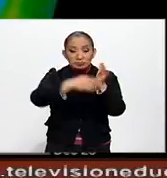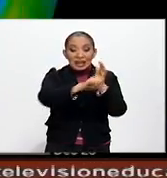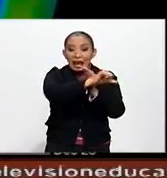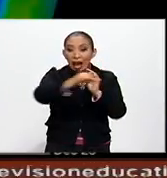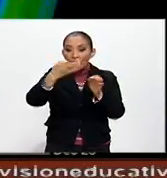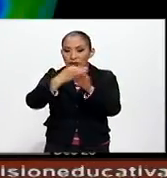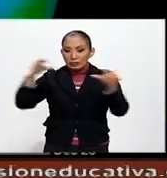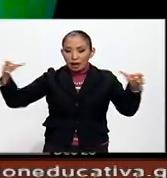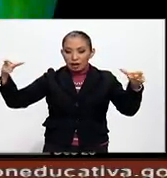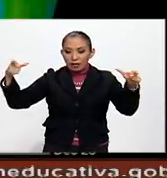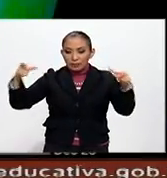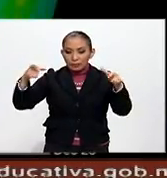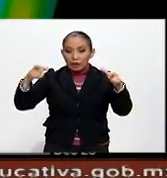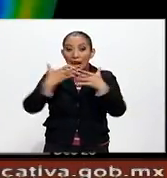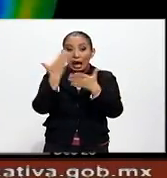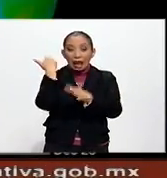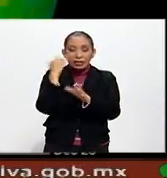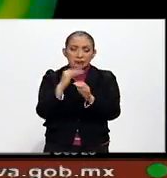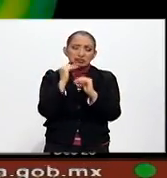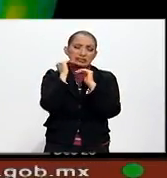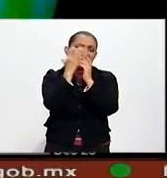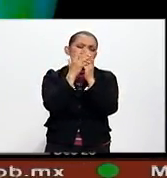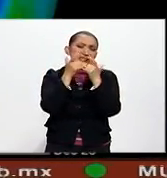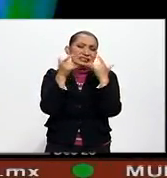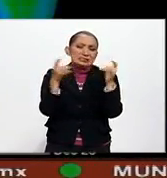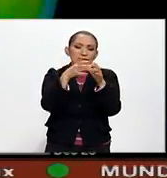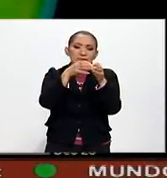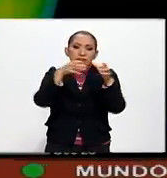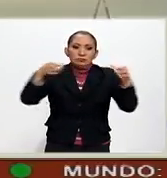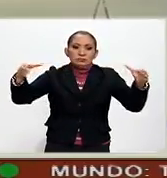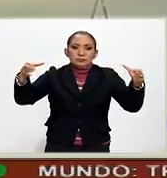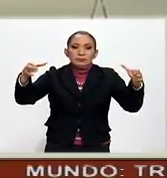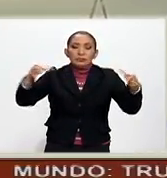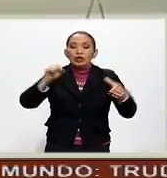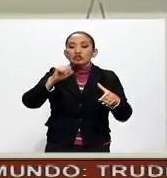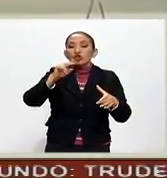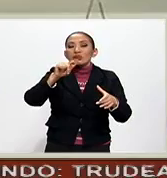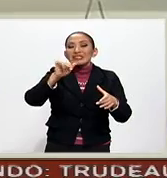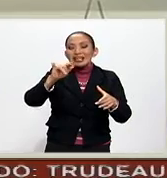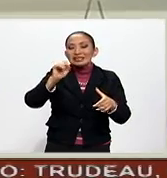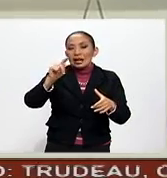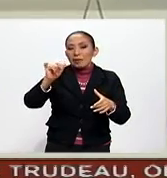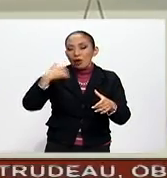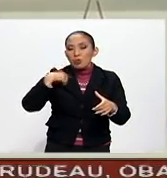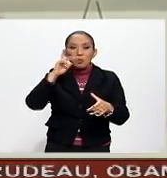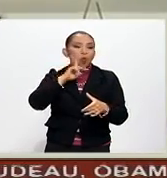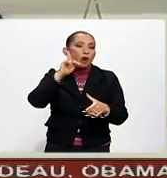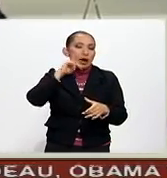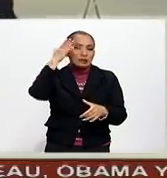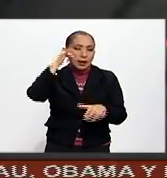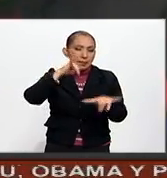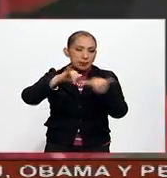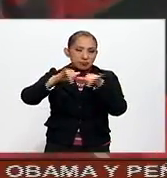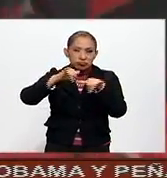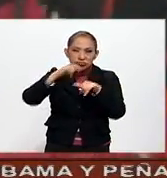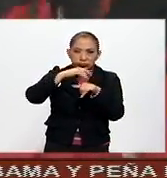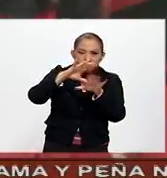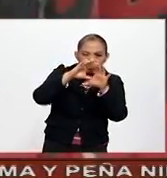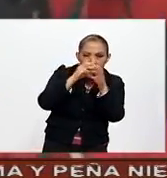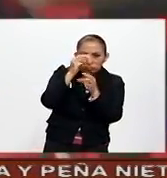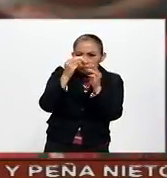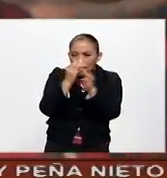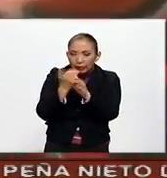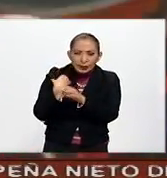la fecha, cuando registró su máximo histórico. Susan Salomón, geóloga del Instituto Tecnológico de Massachusetts y jefa